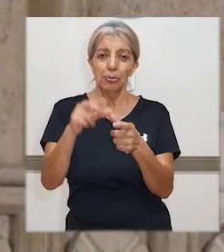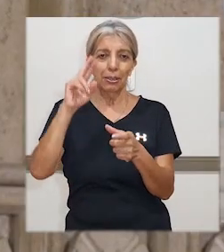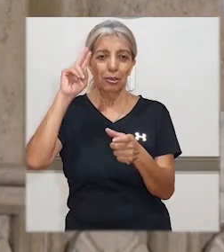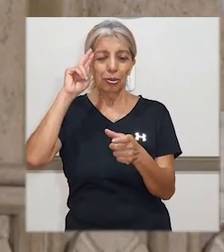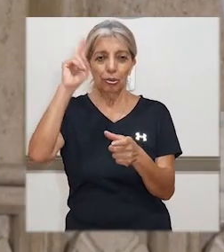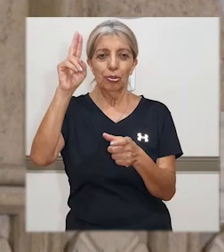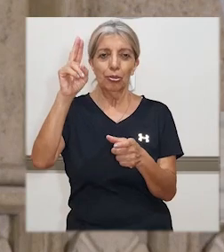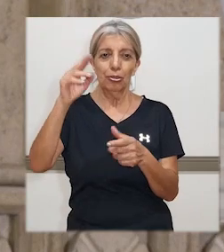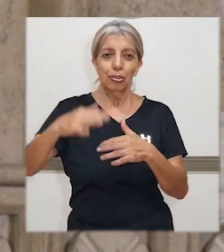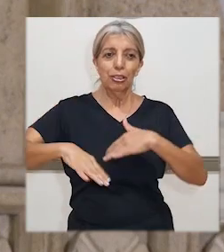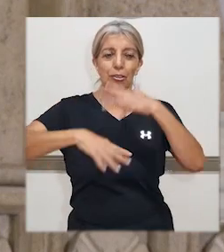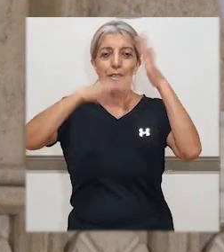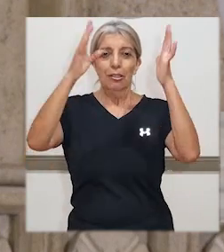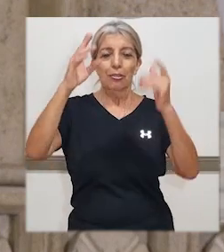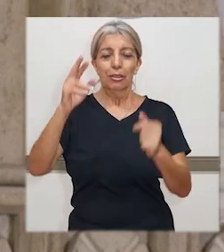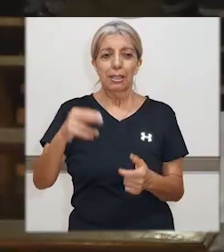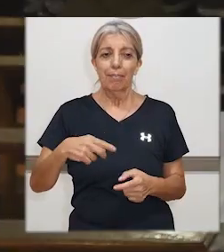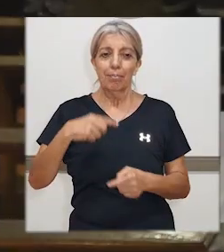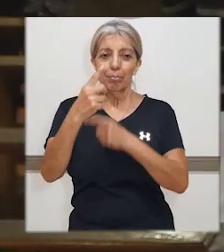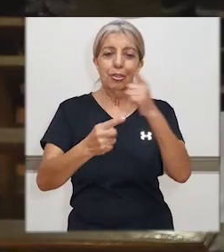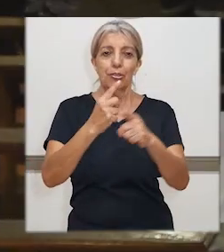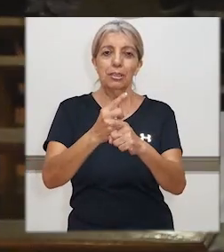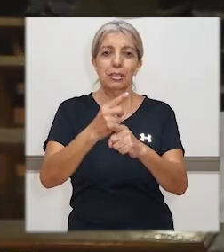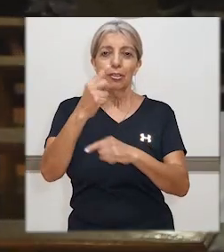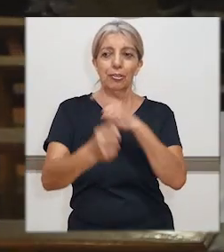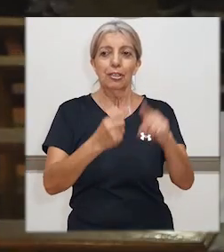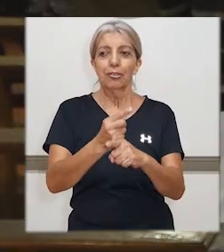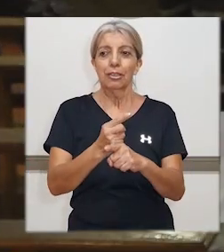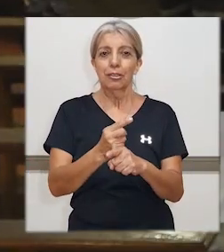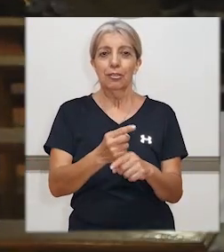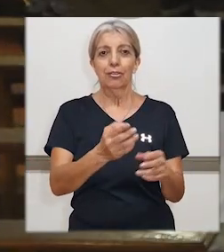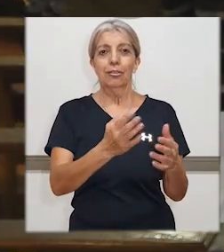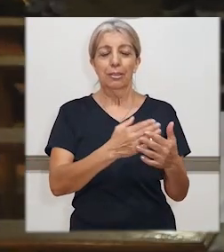toda gloria por los siglos de los siglos. Amén.